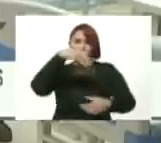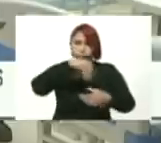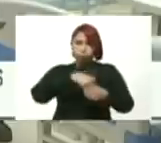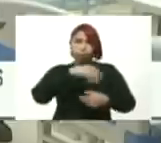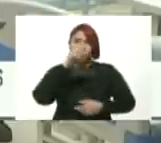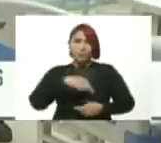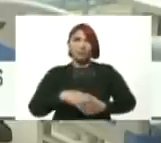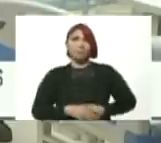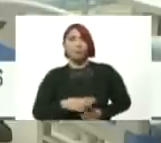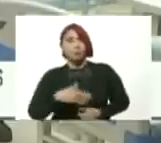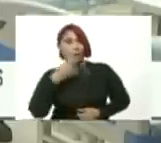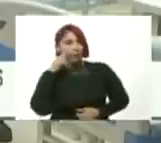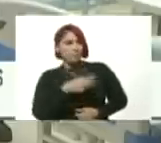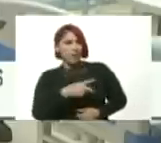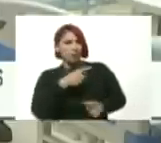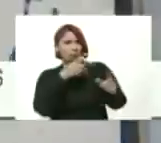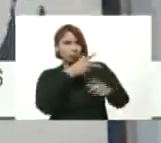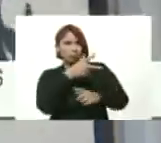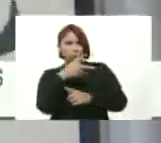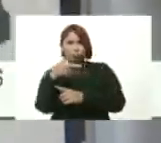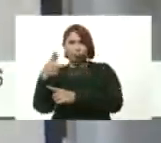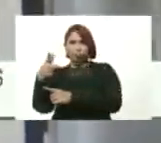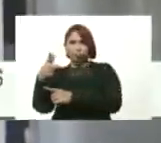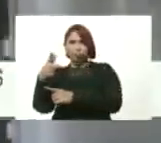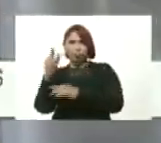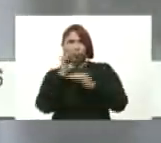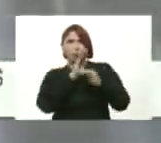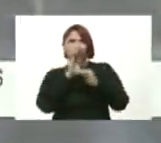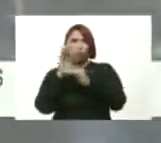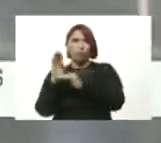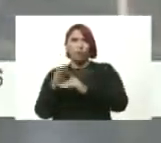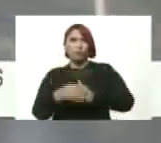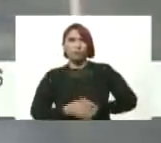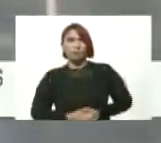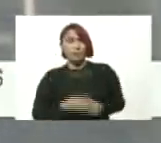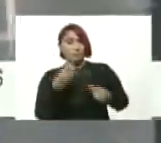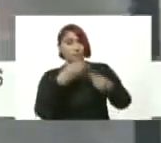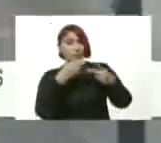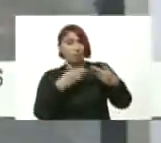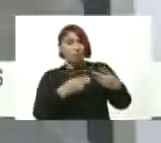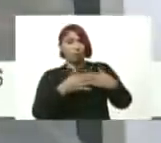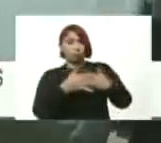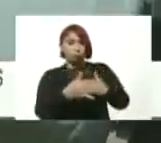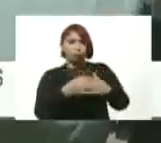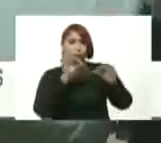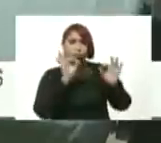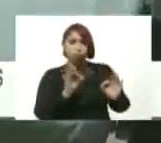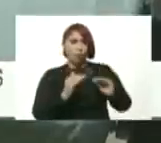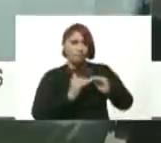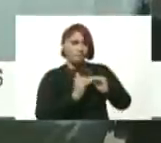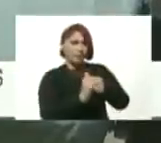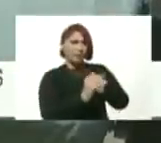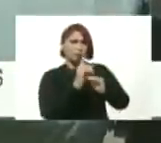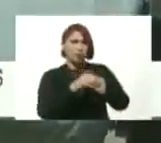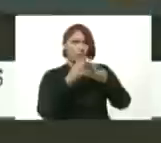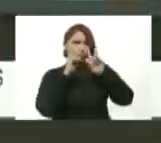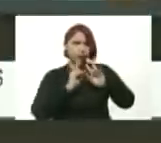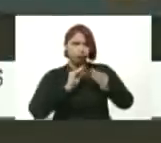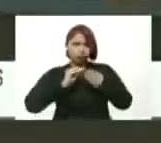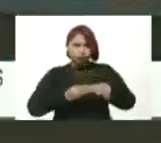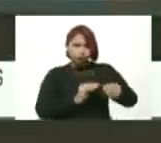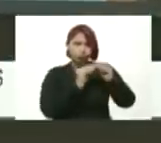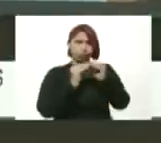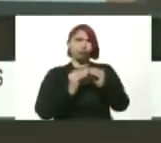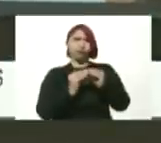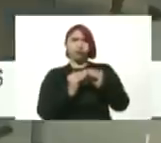presidente se puede observar cómo se ha cuidado colocar el material duradero piso de granito estamos hablando de revestimientos de